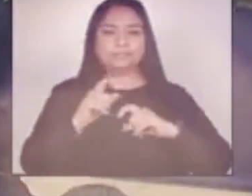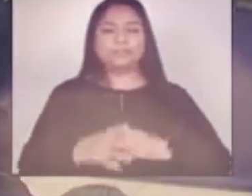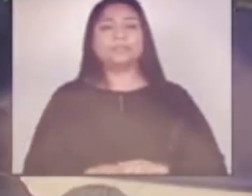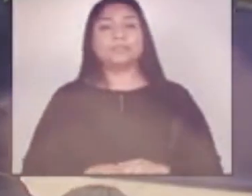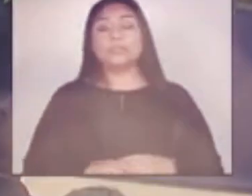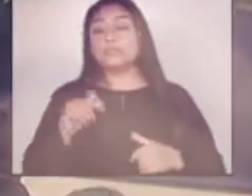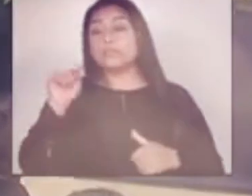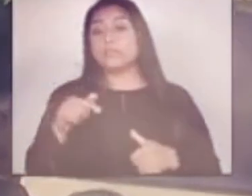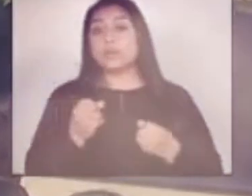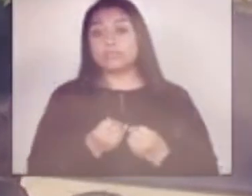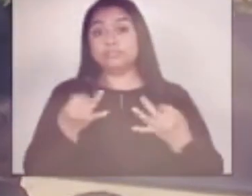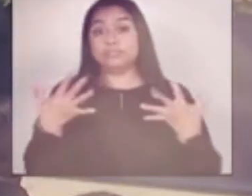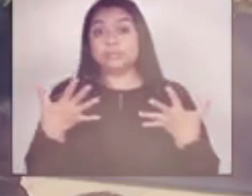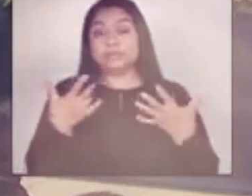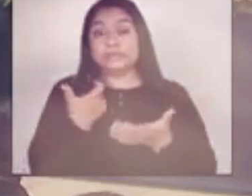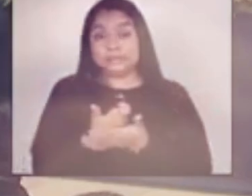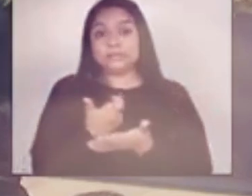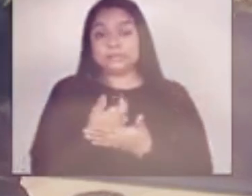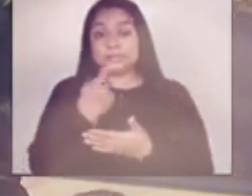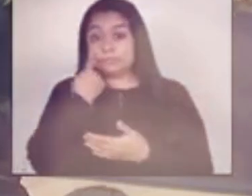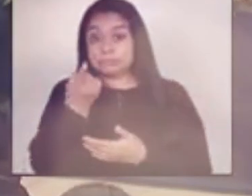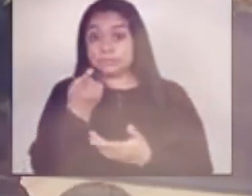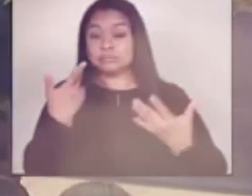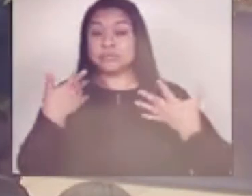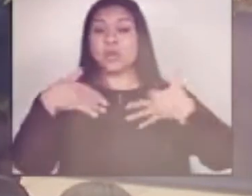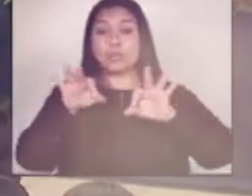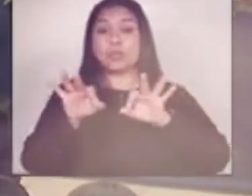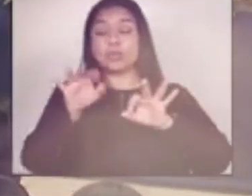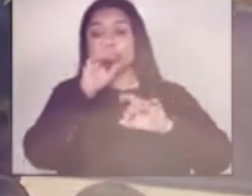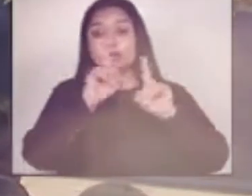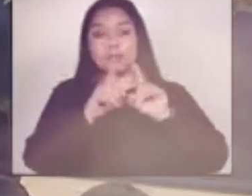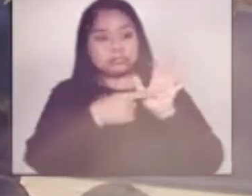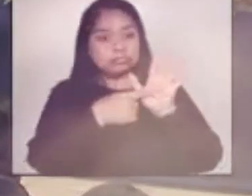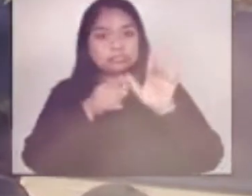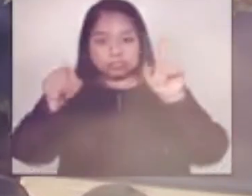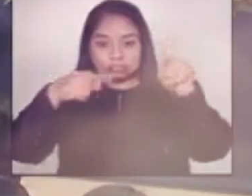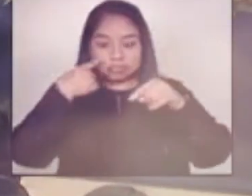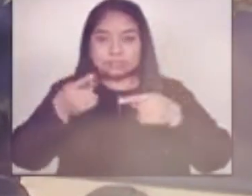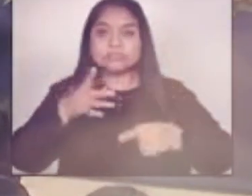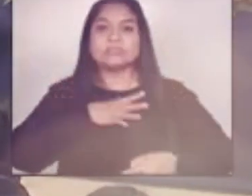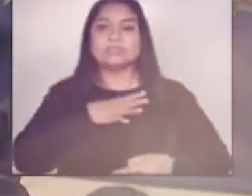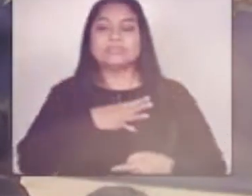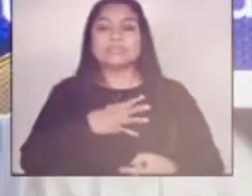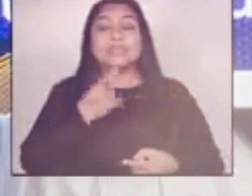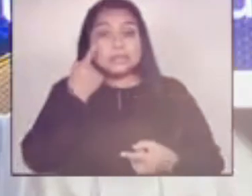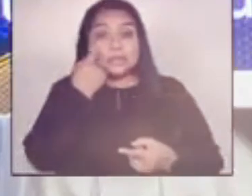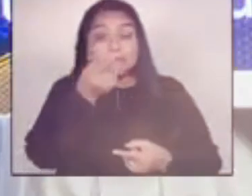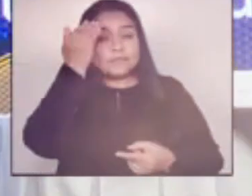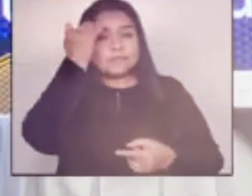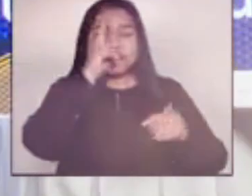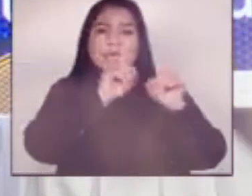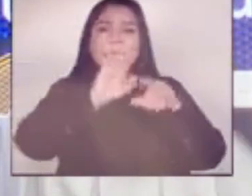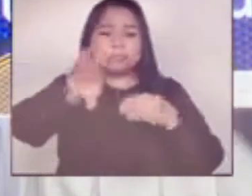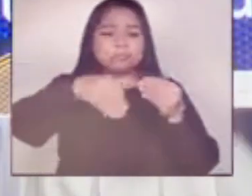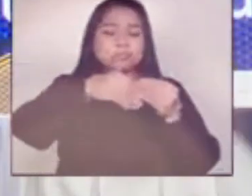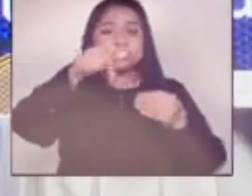Esta cifra es un testimonio claro de las oportunidades que se presentan ante nosotros. Reconocemos que nuestra adhesión a este